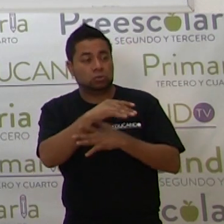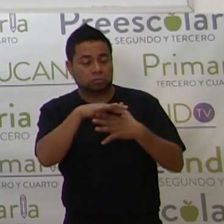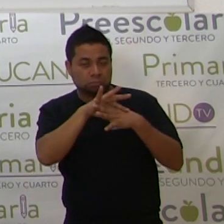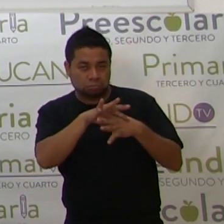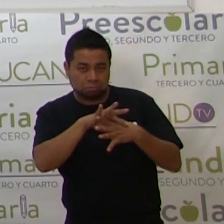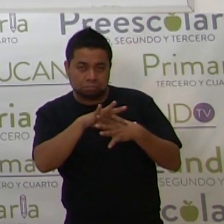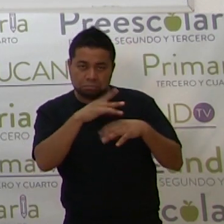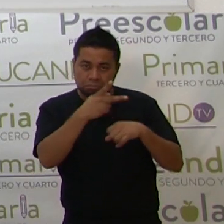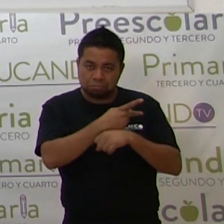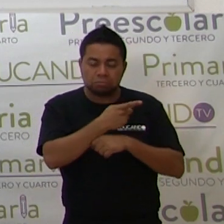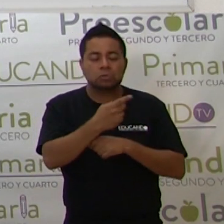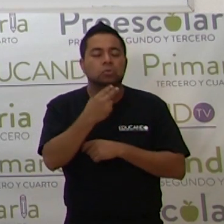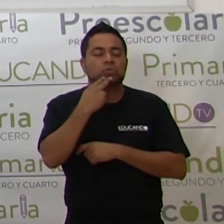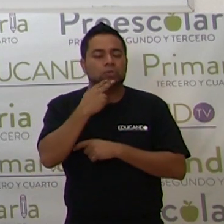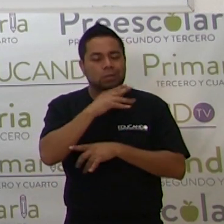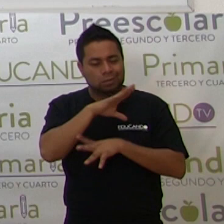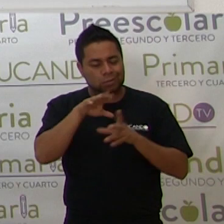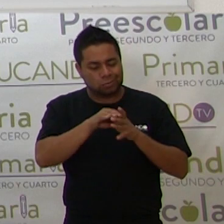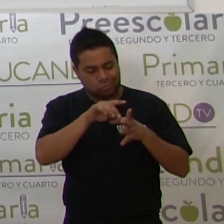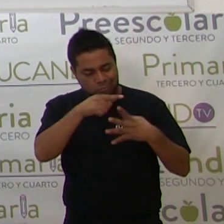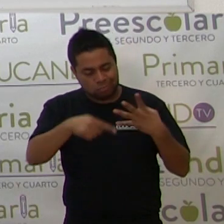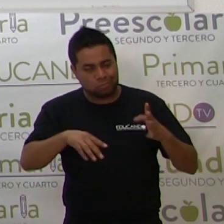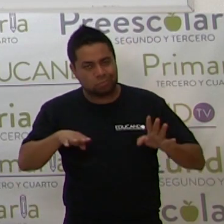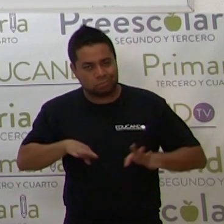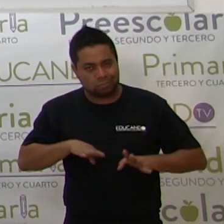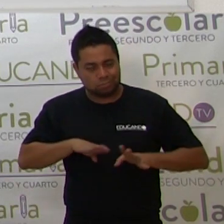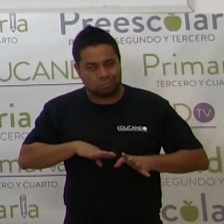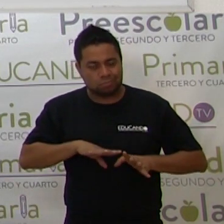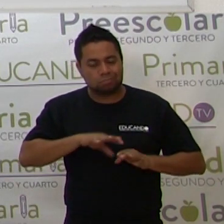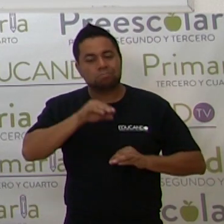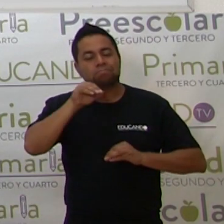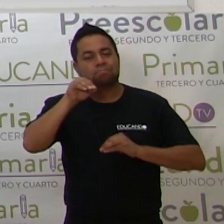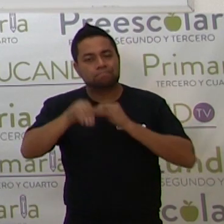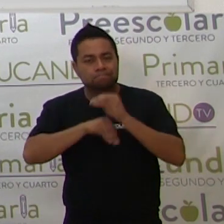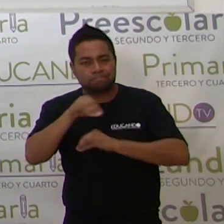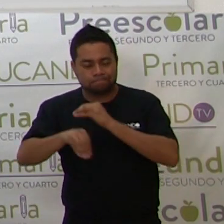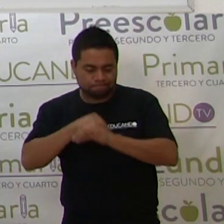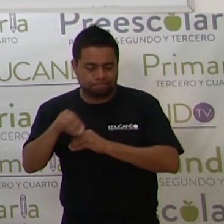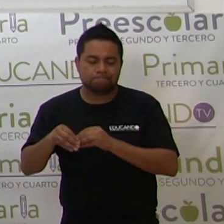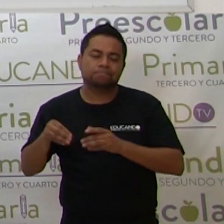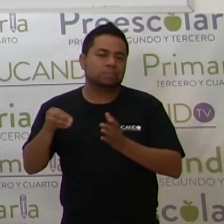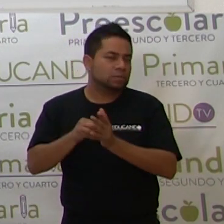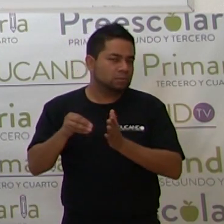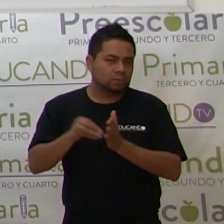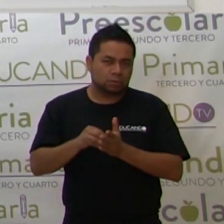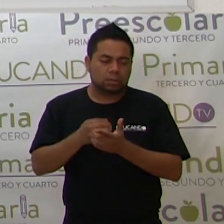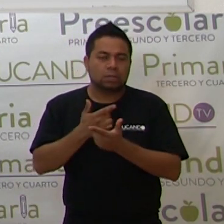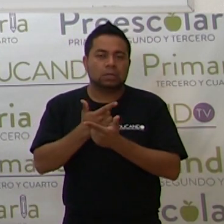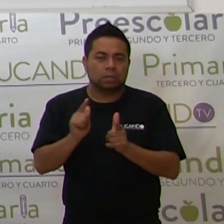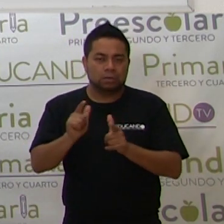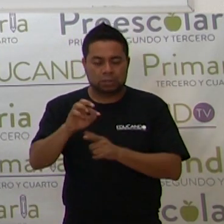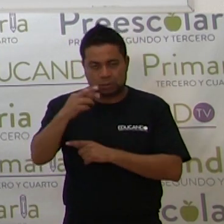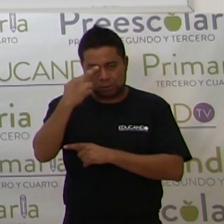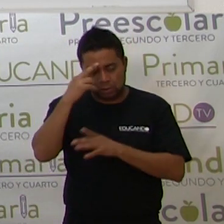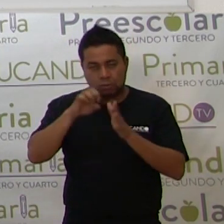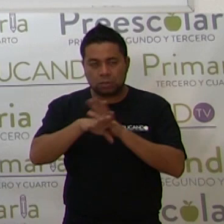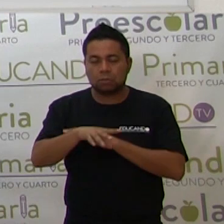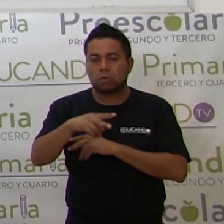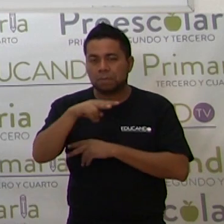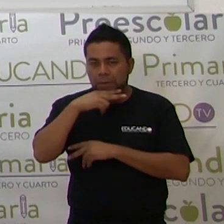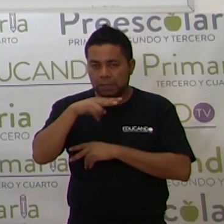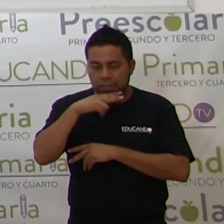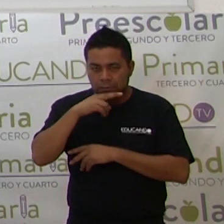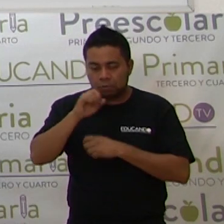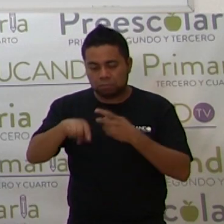utilizar todos los recursos que vas a poder anotar dentro de tu narración. Recuerda, recursos como los verbos y